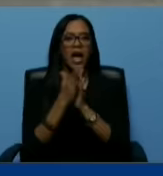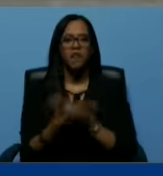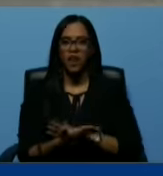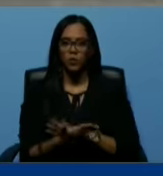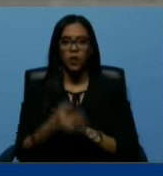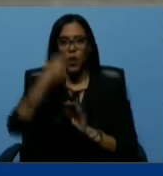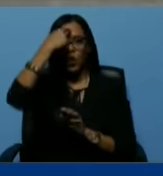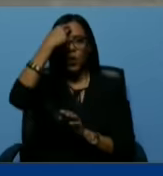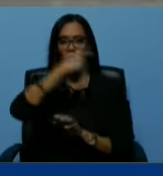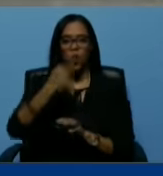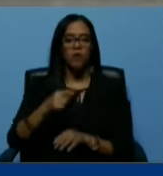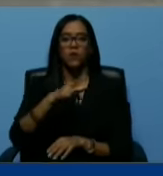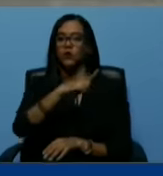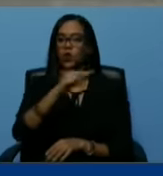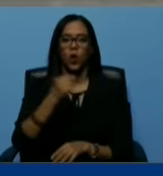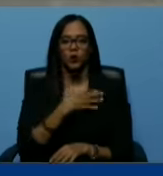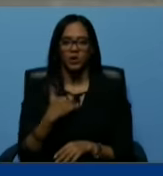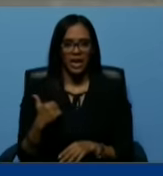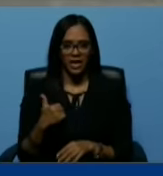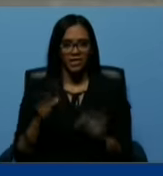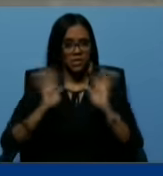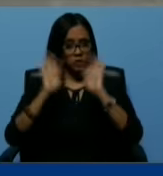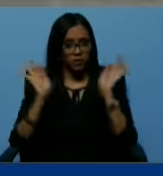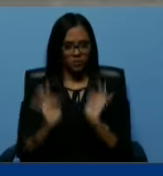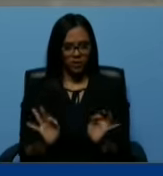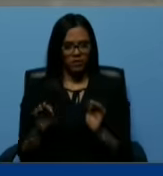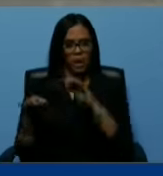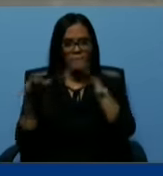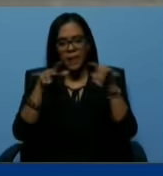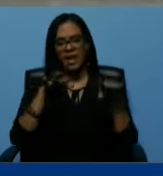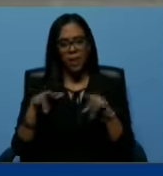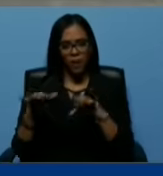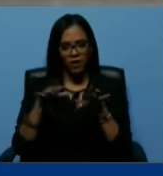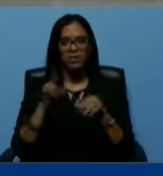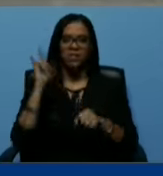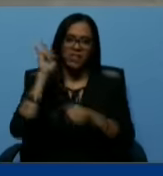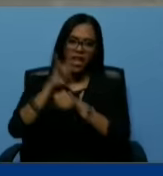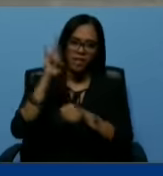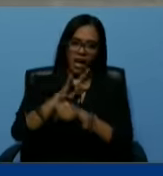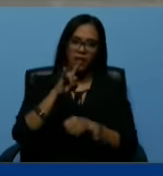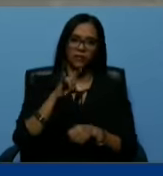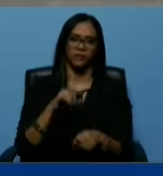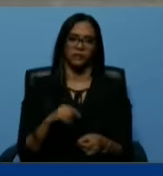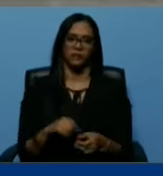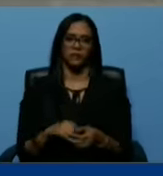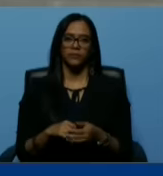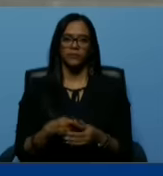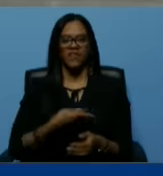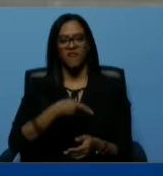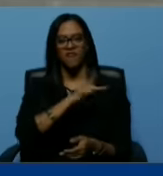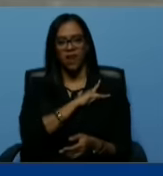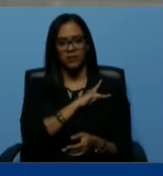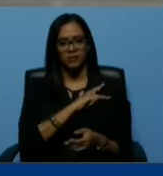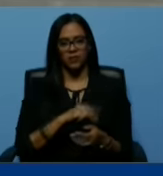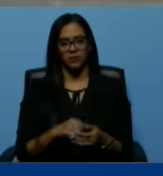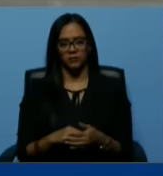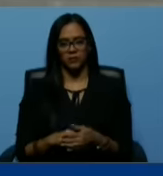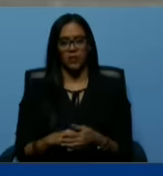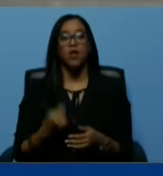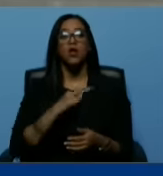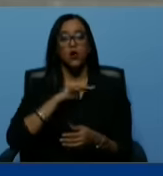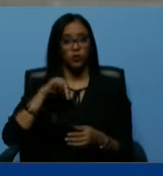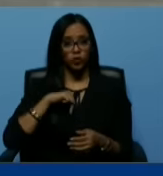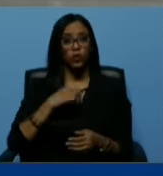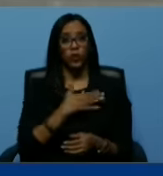no los quieren. Son modelos de manipulación, de engaño, de farsa. Nosotros